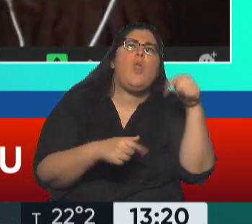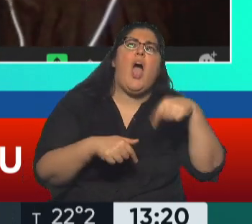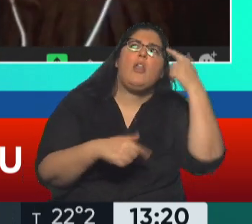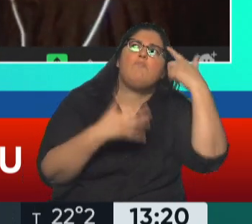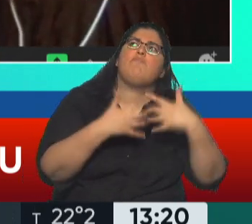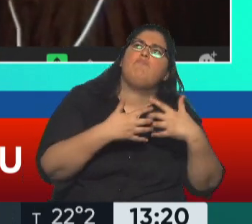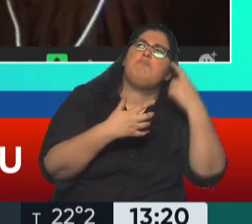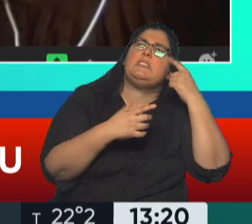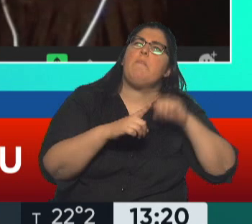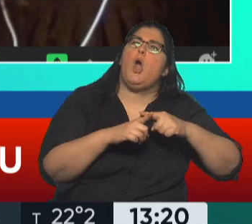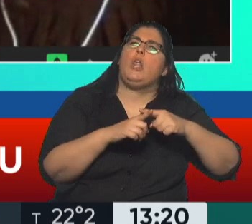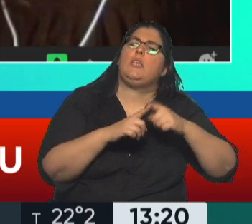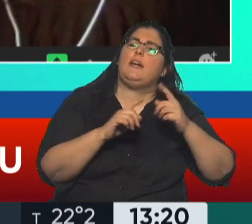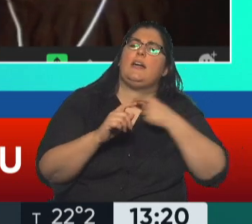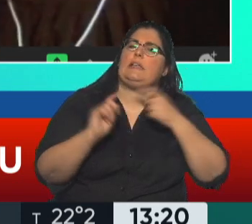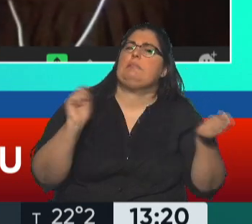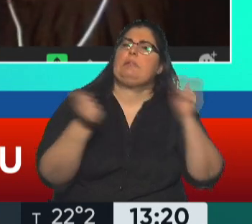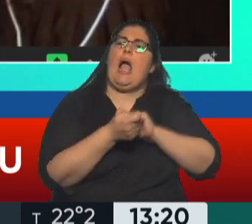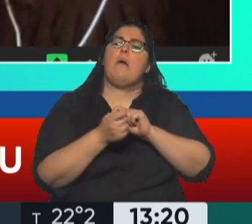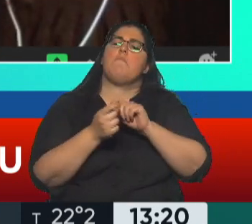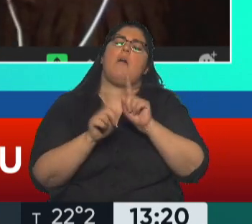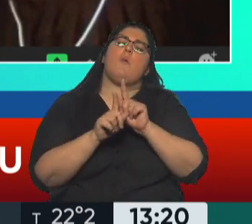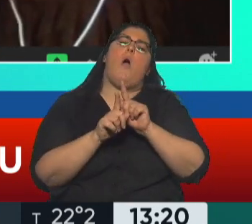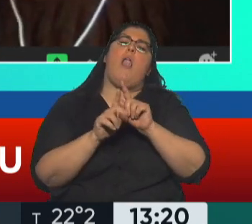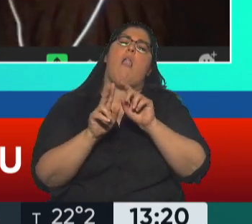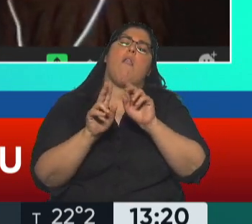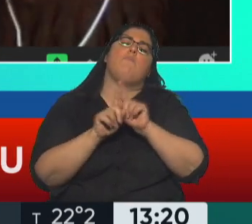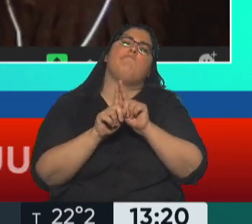un cambio de etapa, un pasar a otro capítulo,